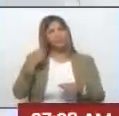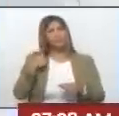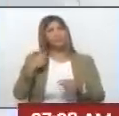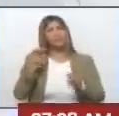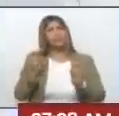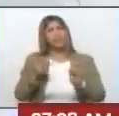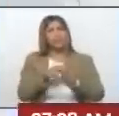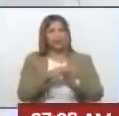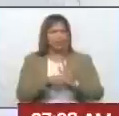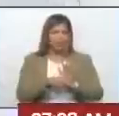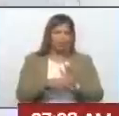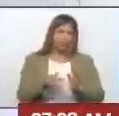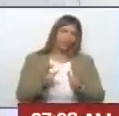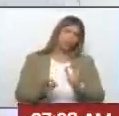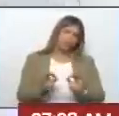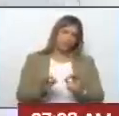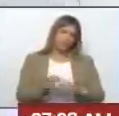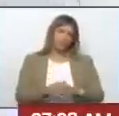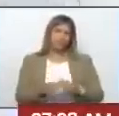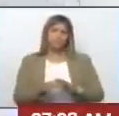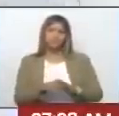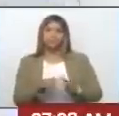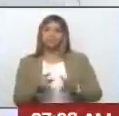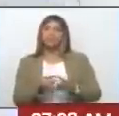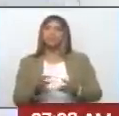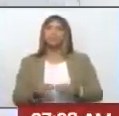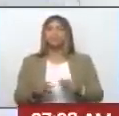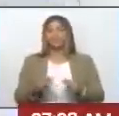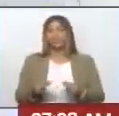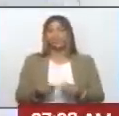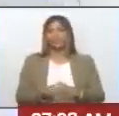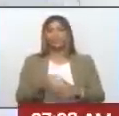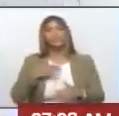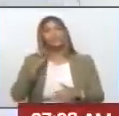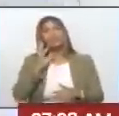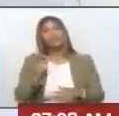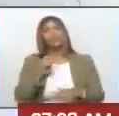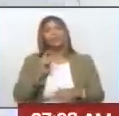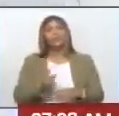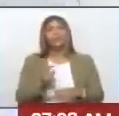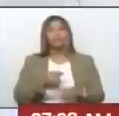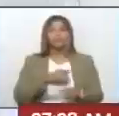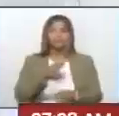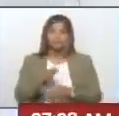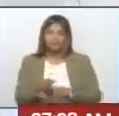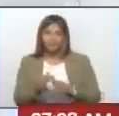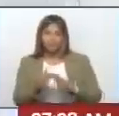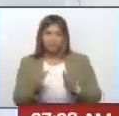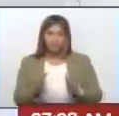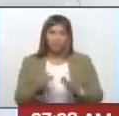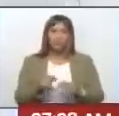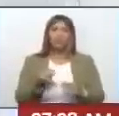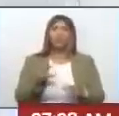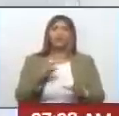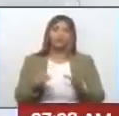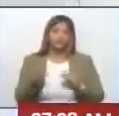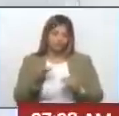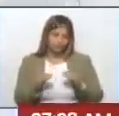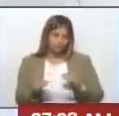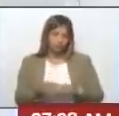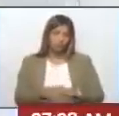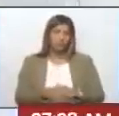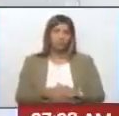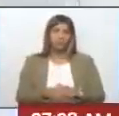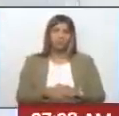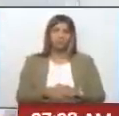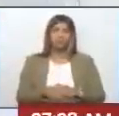jurídicas o reglamentarias o resoluciones. Creo que tenemos que ir al hogar, creo que tenemos que ir a la formación,